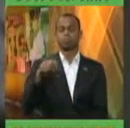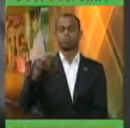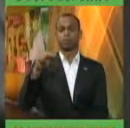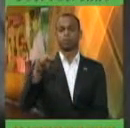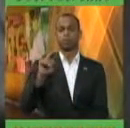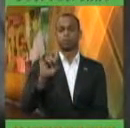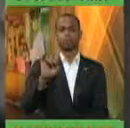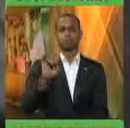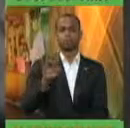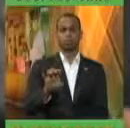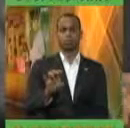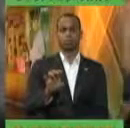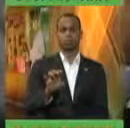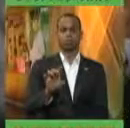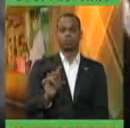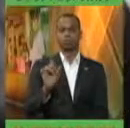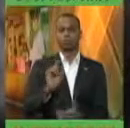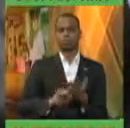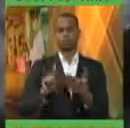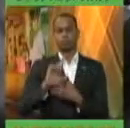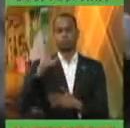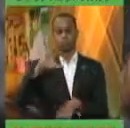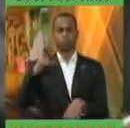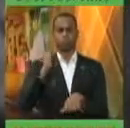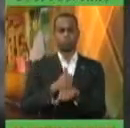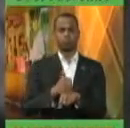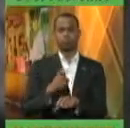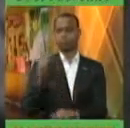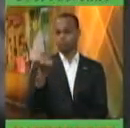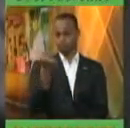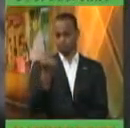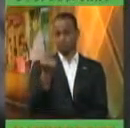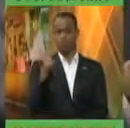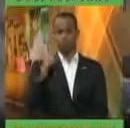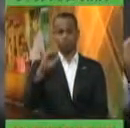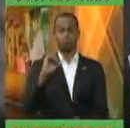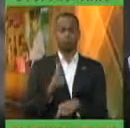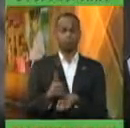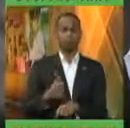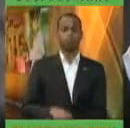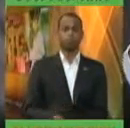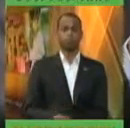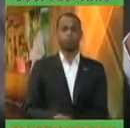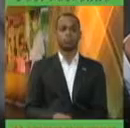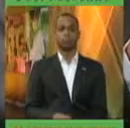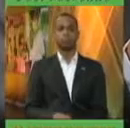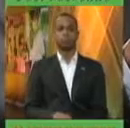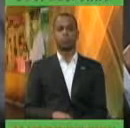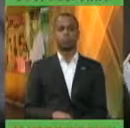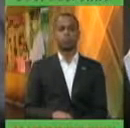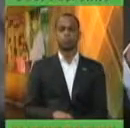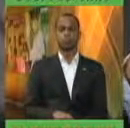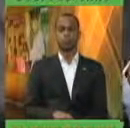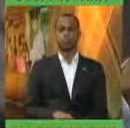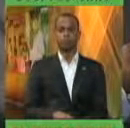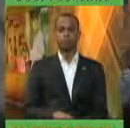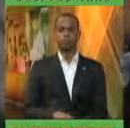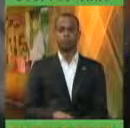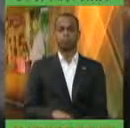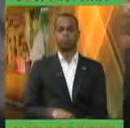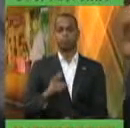organismo la semana que viene se va a poner el martes ese para ver las